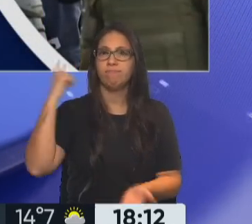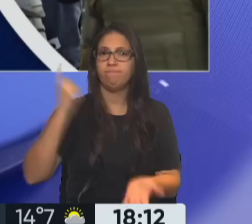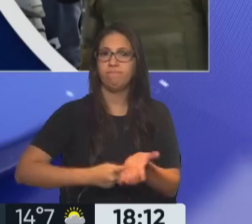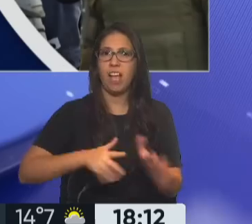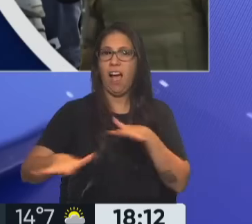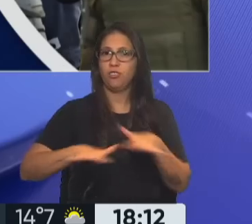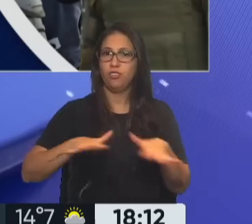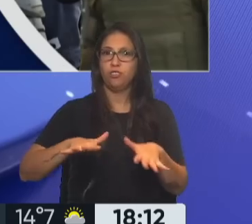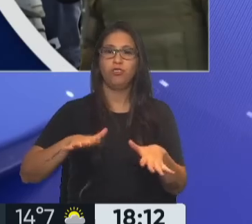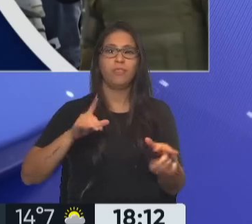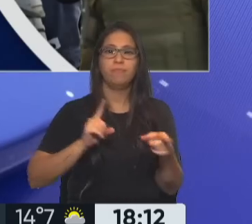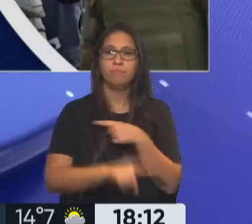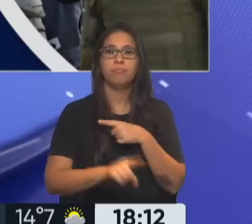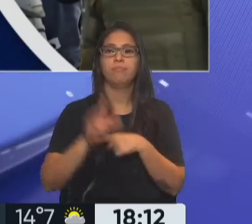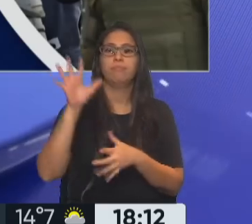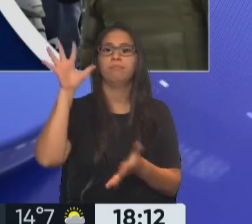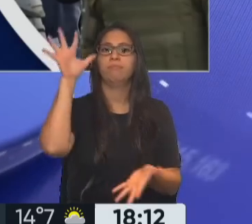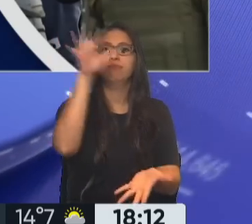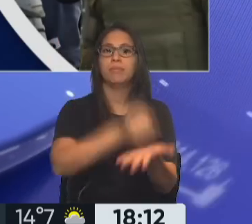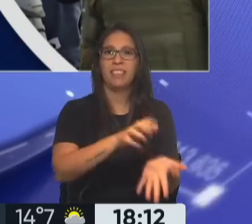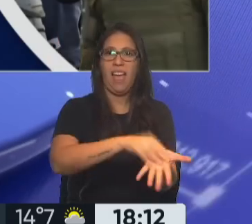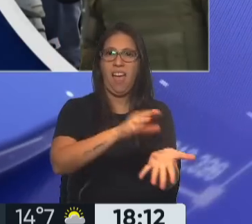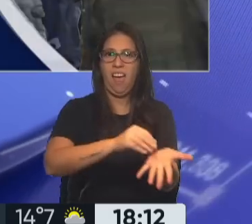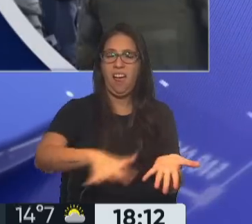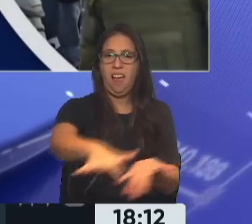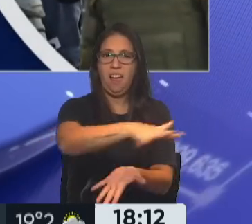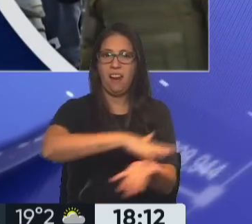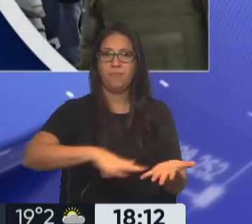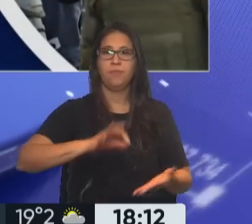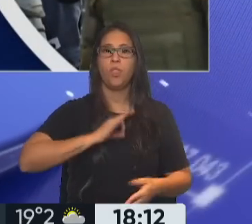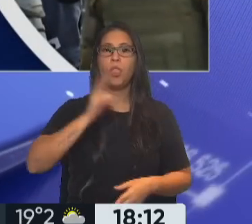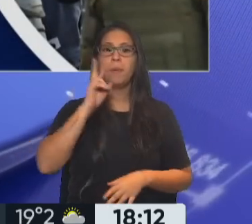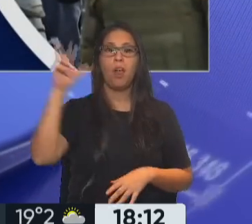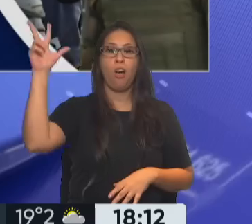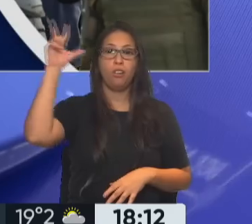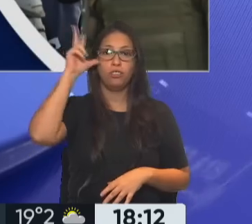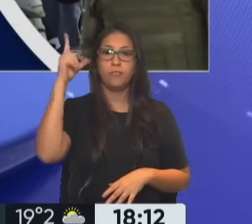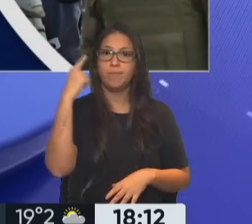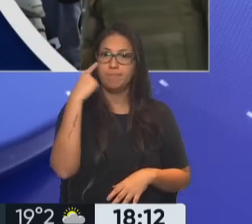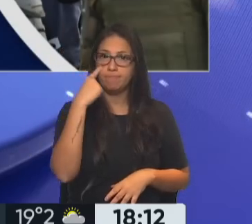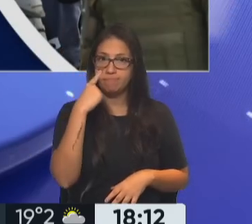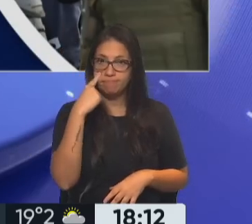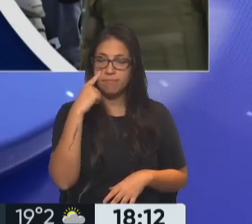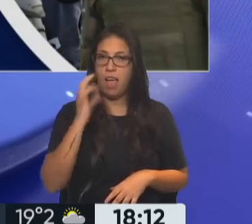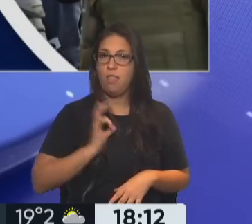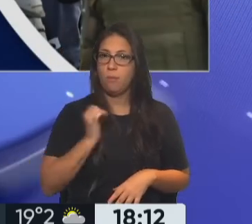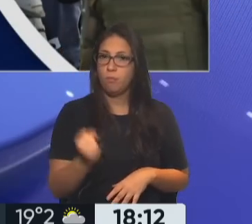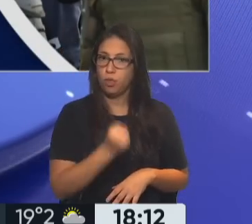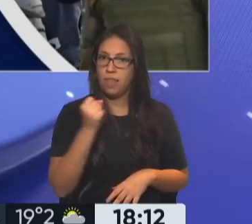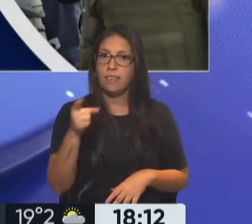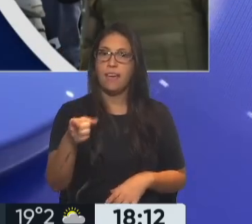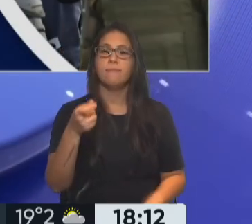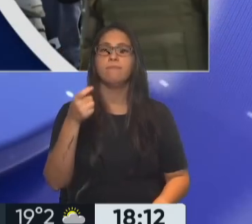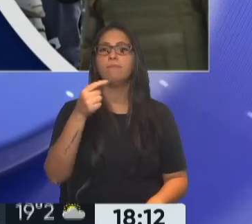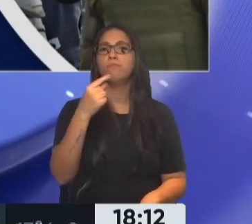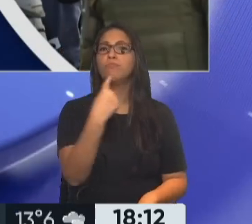acción directa y apropiación de tierras. 2008, atención con este año, asesinato